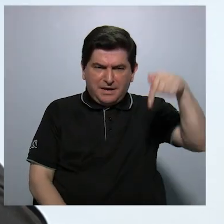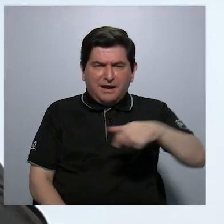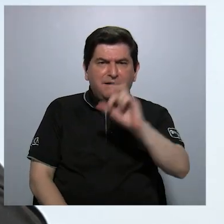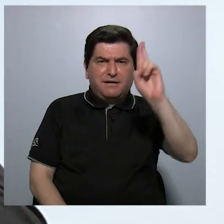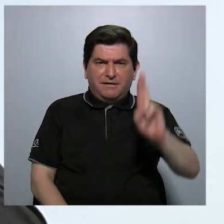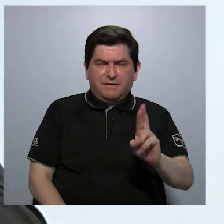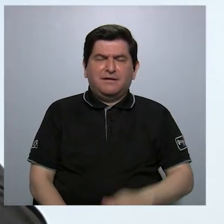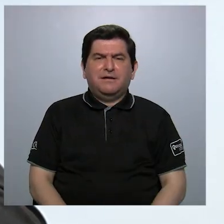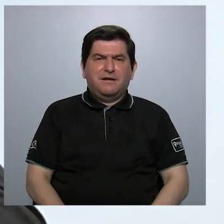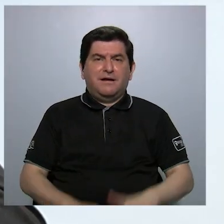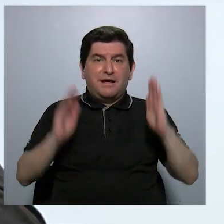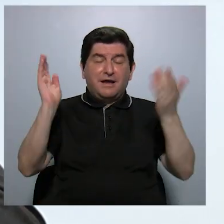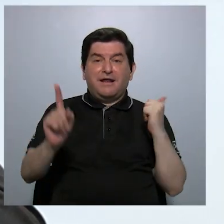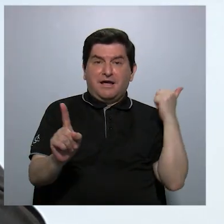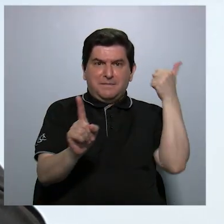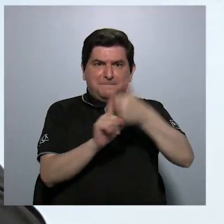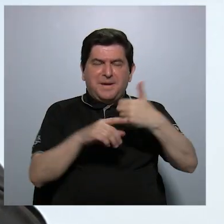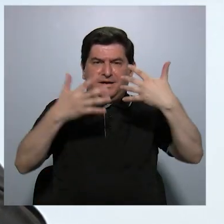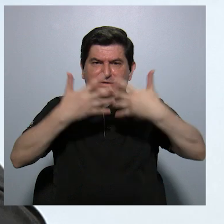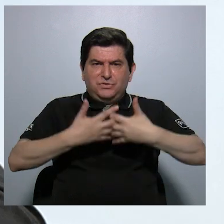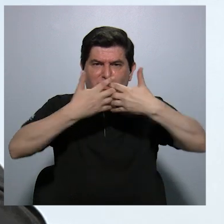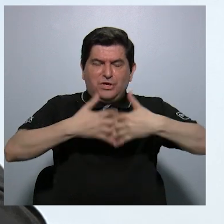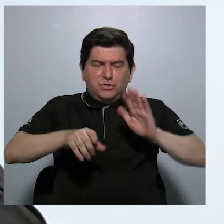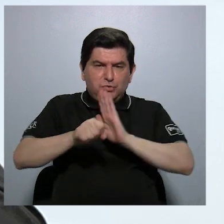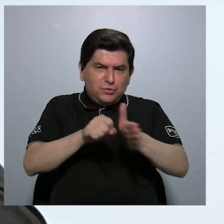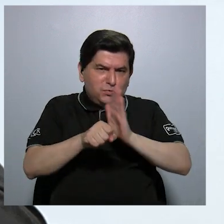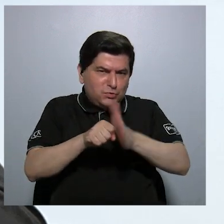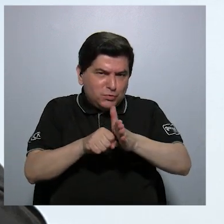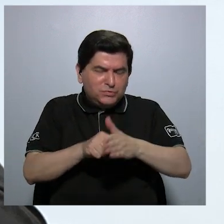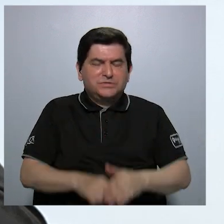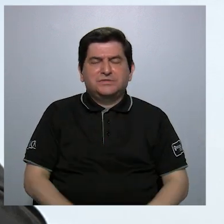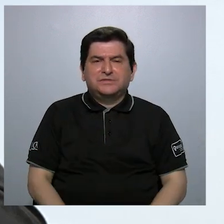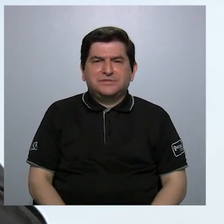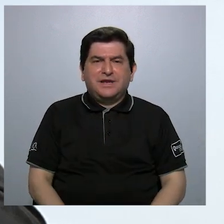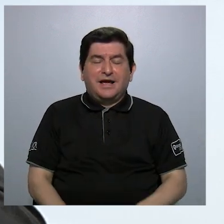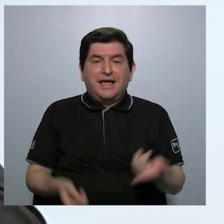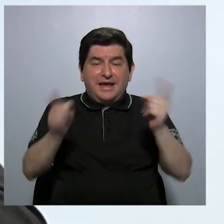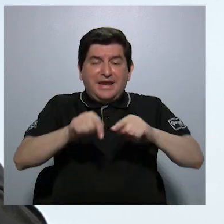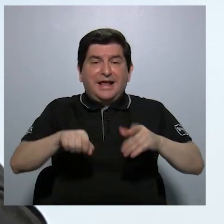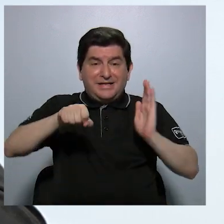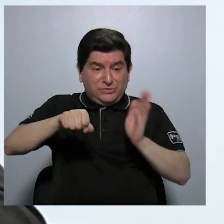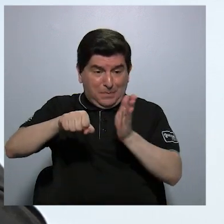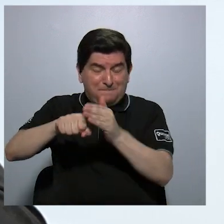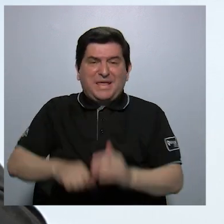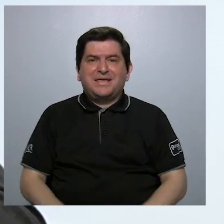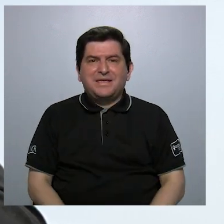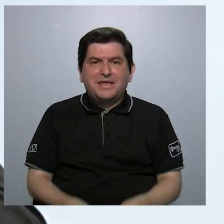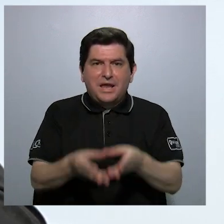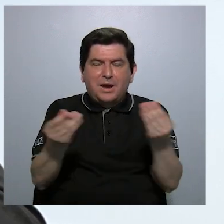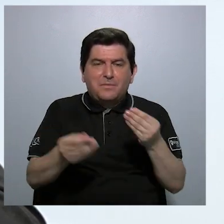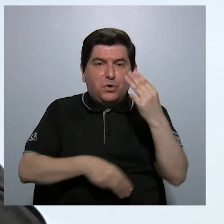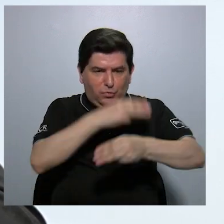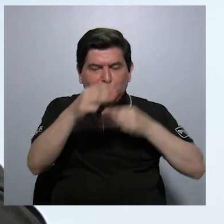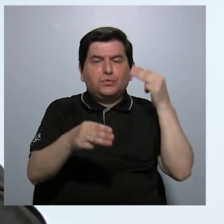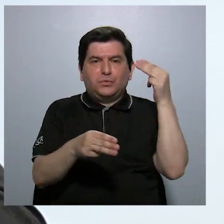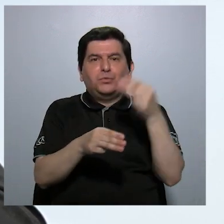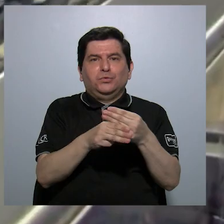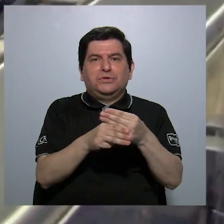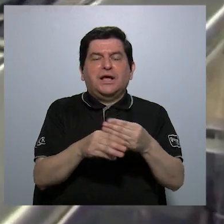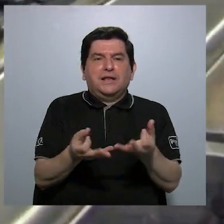aquí en Costa Rica el gran impacto que tiene la industria de piña. Es de los principales exportadores, productores a nivel